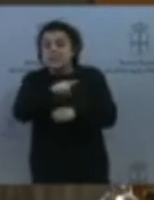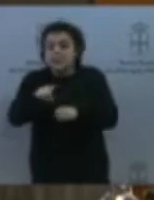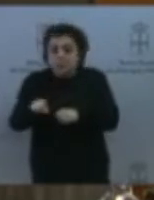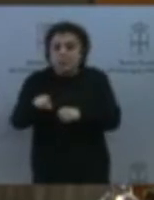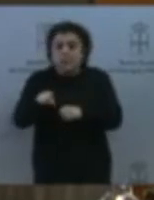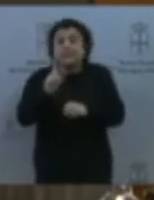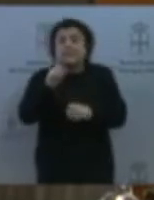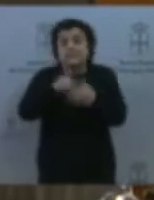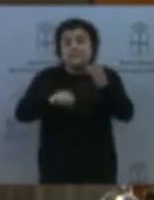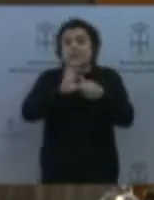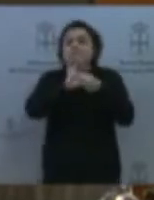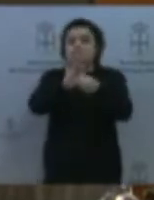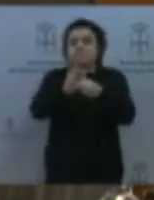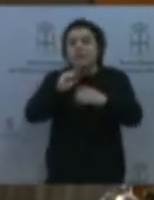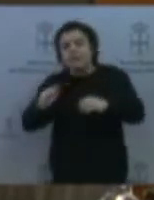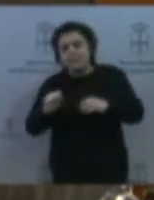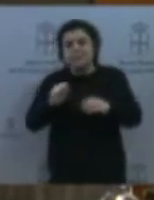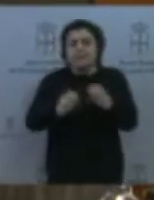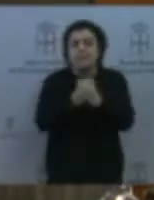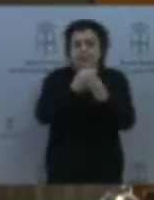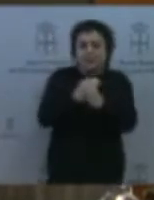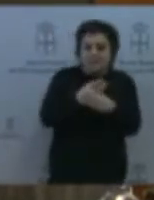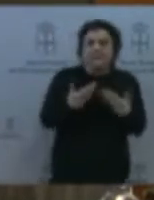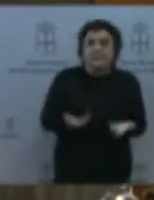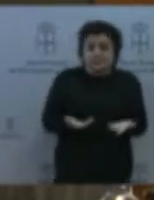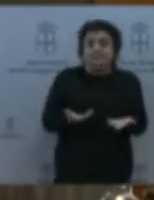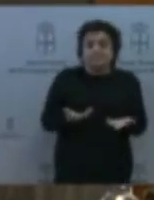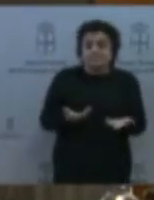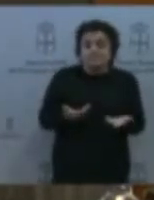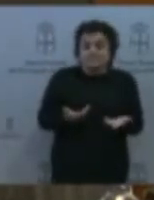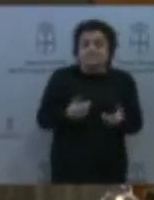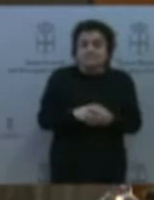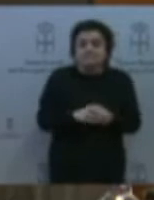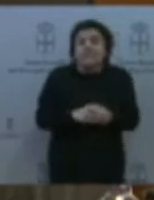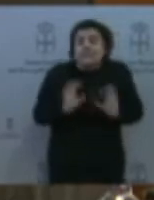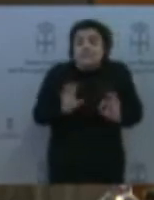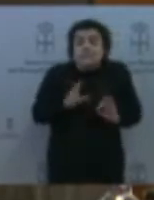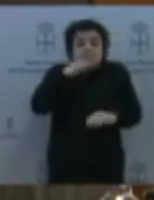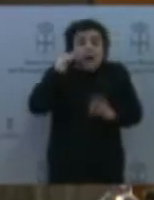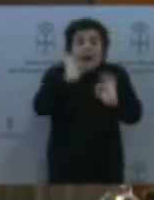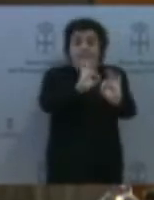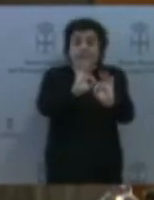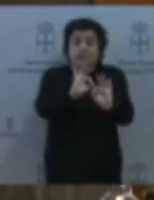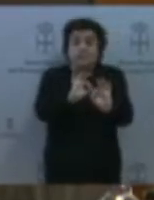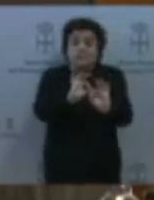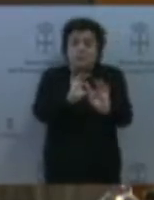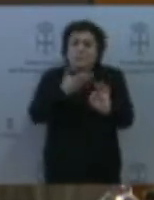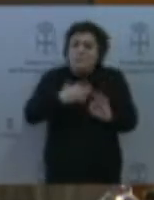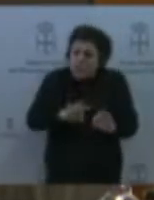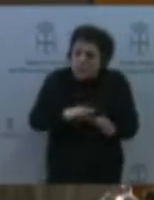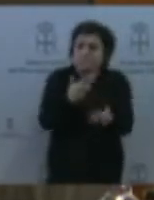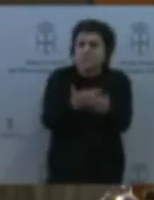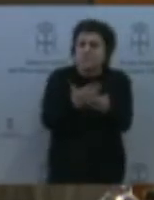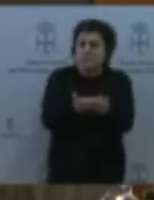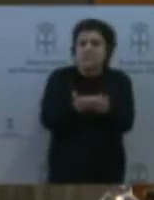sindical de Amazon, ¿no? ¿Estamos en disposición de exigir esas indicaciones, esas condiciones laborales? Esas son preguntas que a mí me gustaría